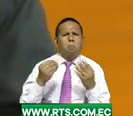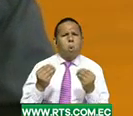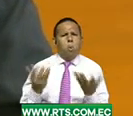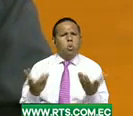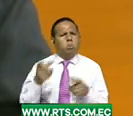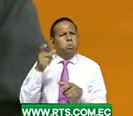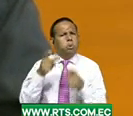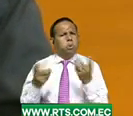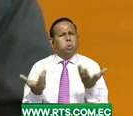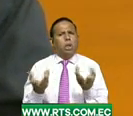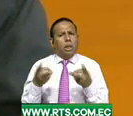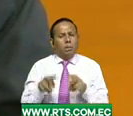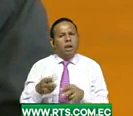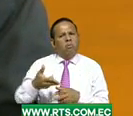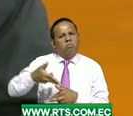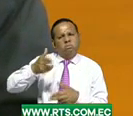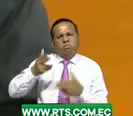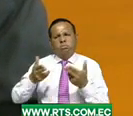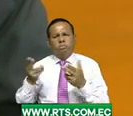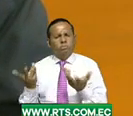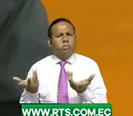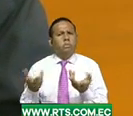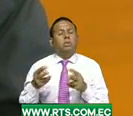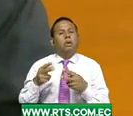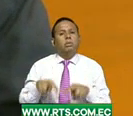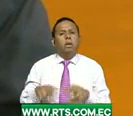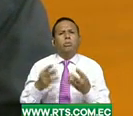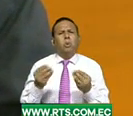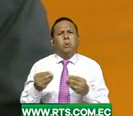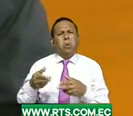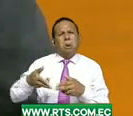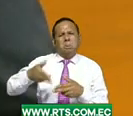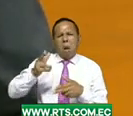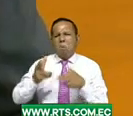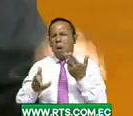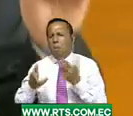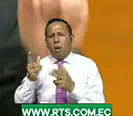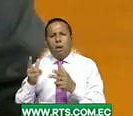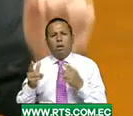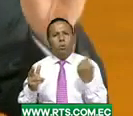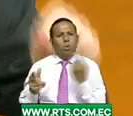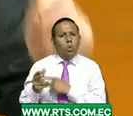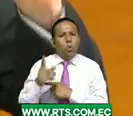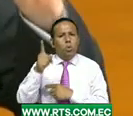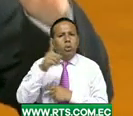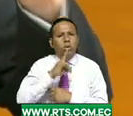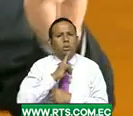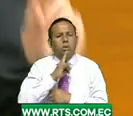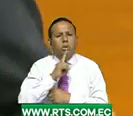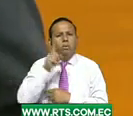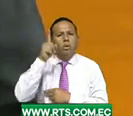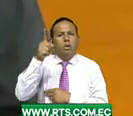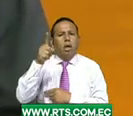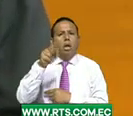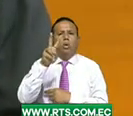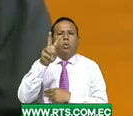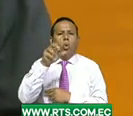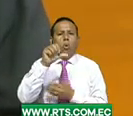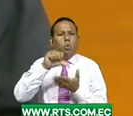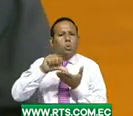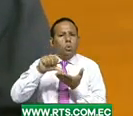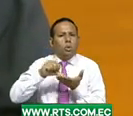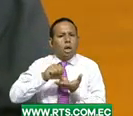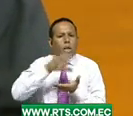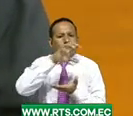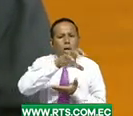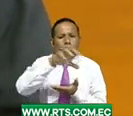ciudadanos y una cantidad incontable de masacres. Nosotros solo tuvimos dos ciudades en mi país